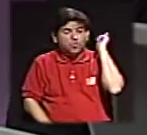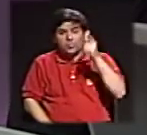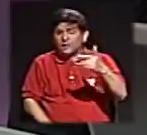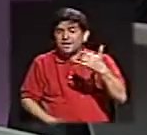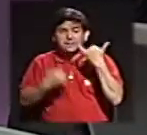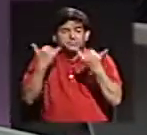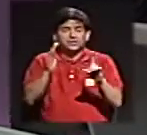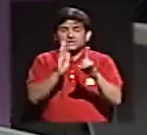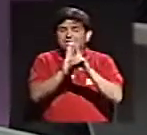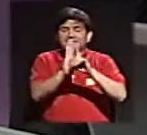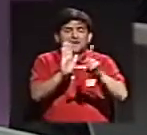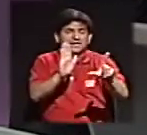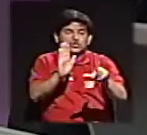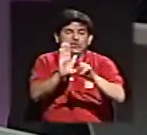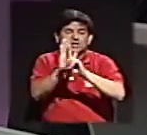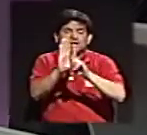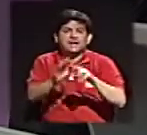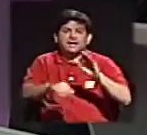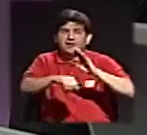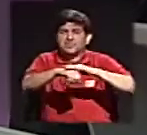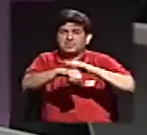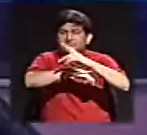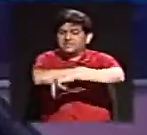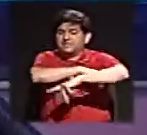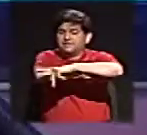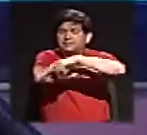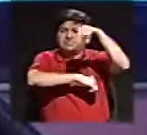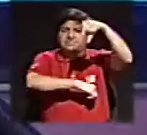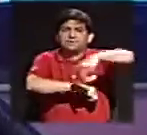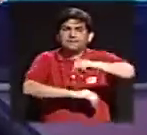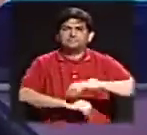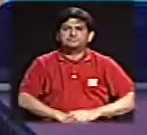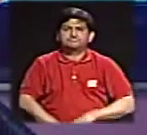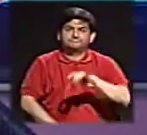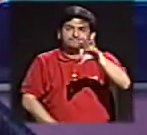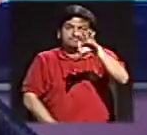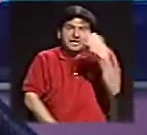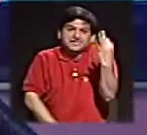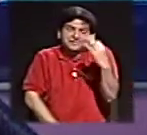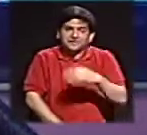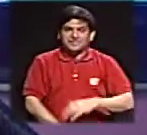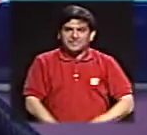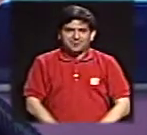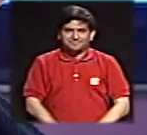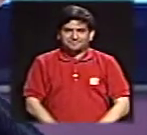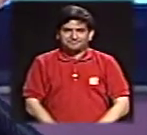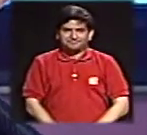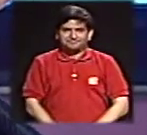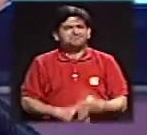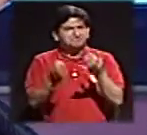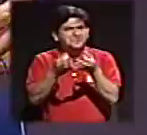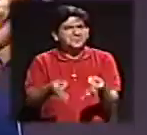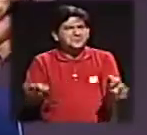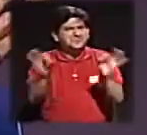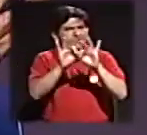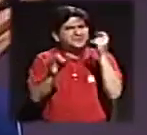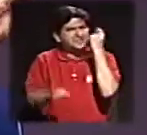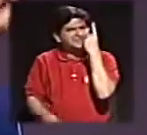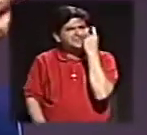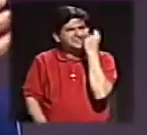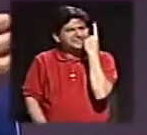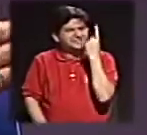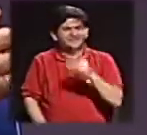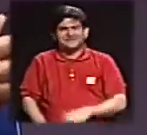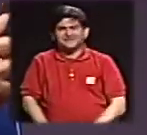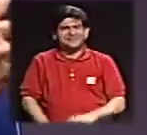están legalizados o permitidos en el país, ¿verdad? Y entonces, en ese sentido, pues es importante entender que